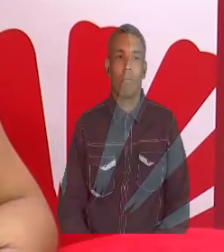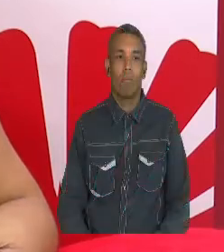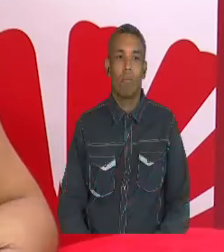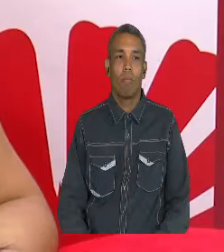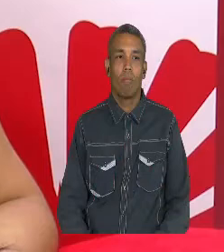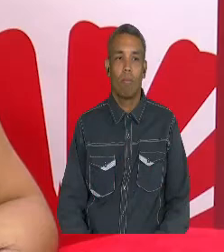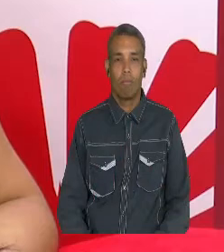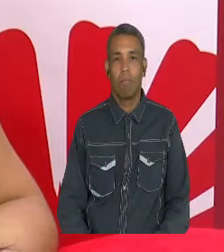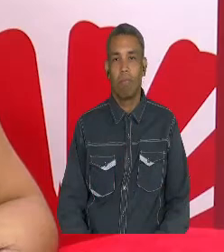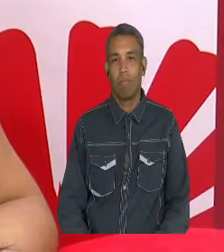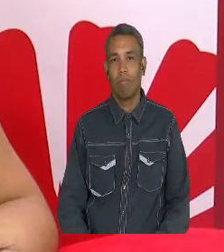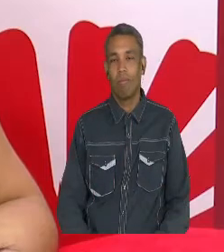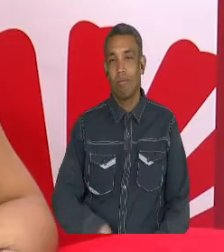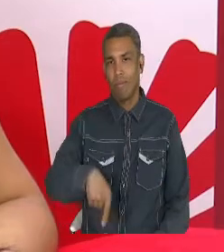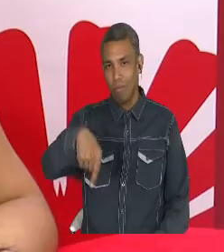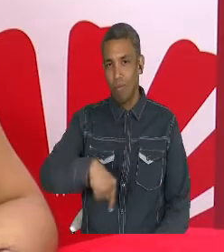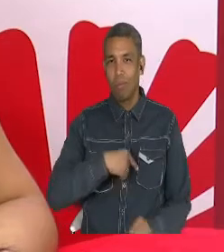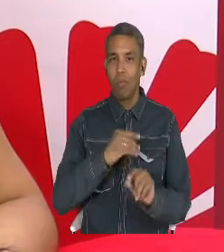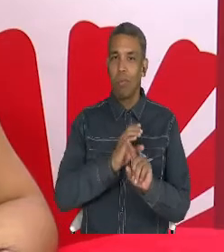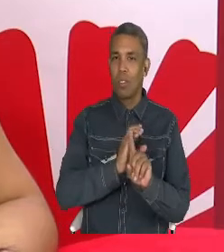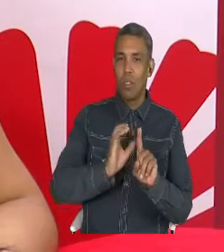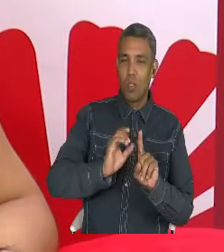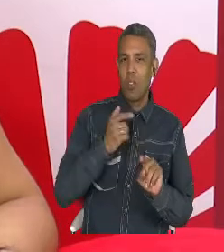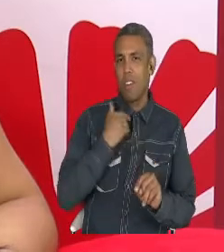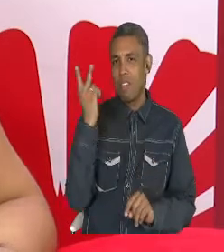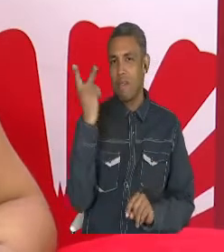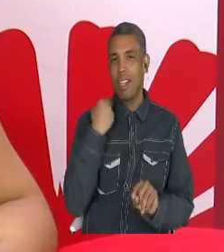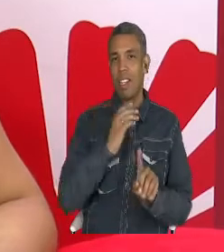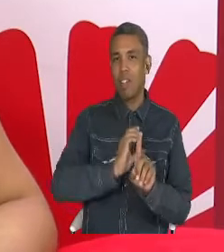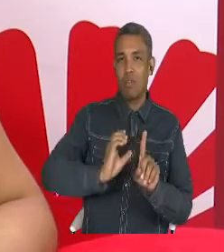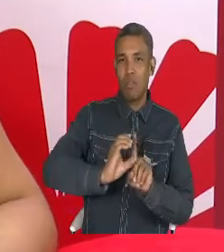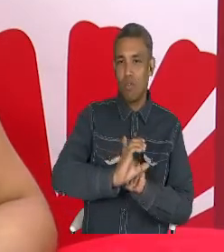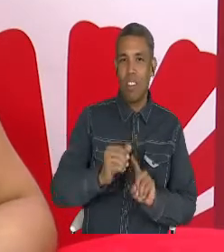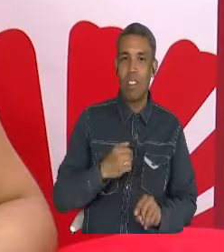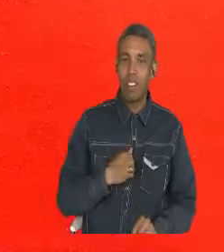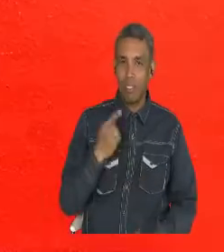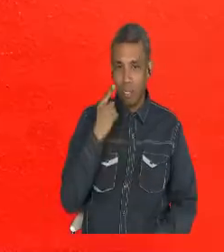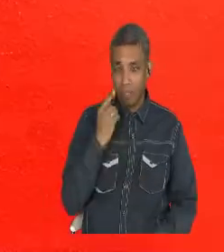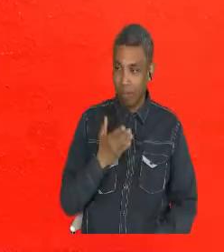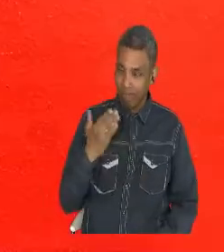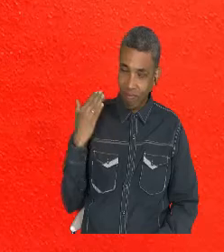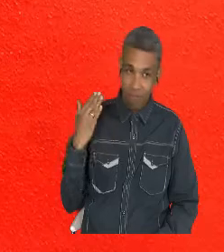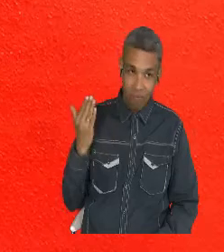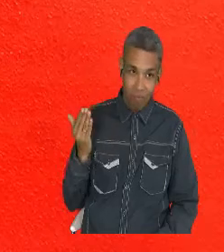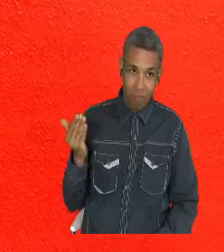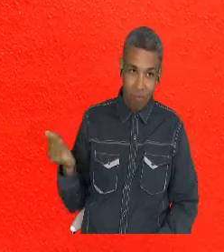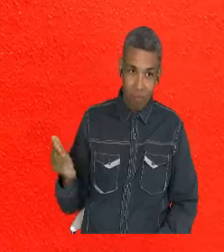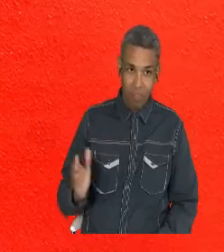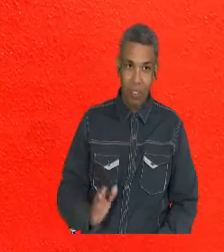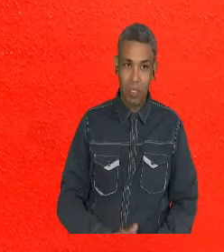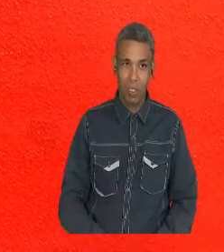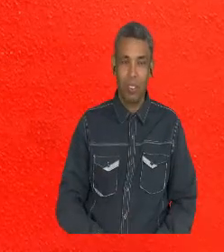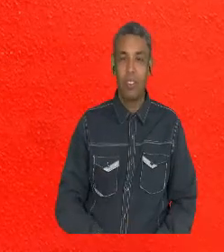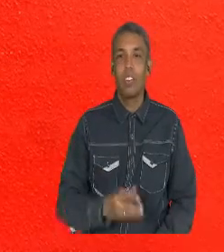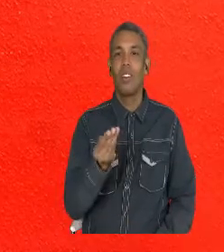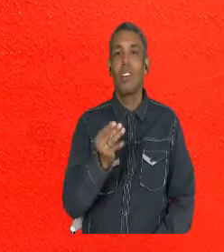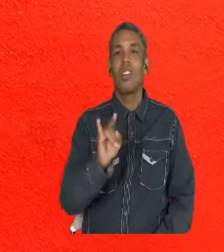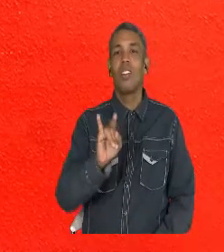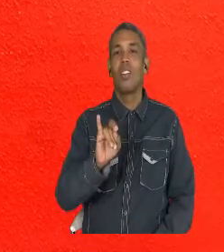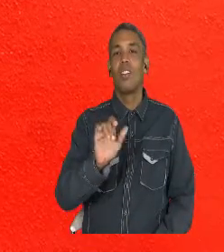le damos por supuesto el saludo a nuestra compañera Kiara de La Osa. Hola Kiara. Hola Jennifer, hola a todos nuestros televidentes, gracias por estar